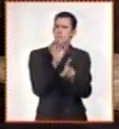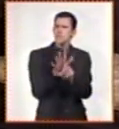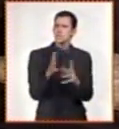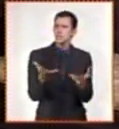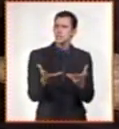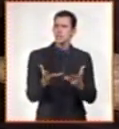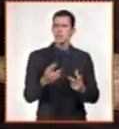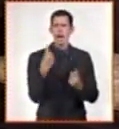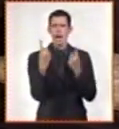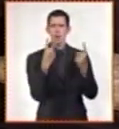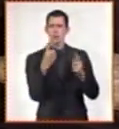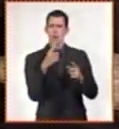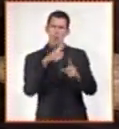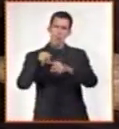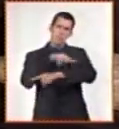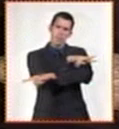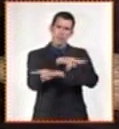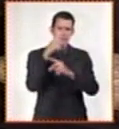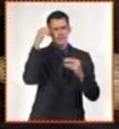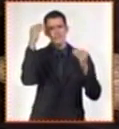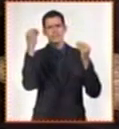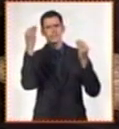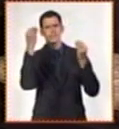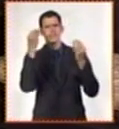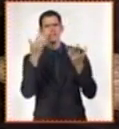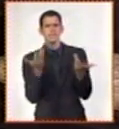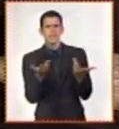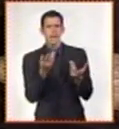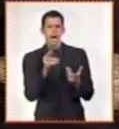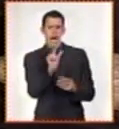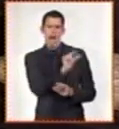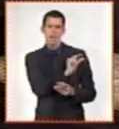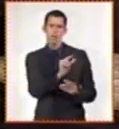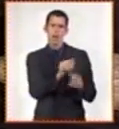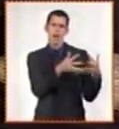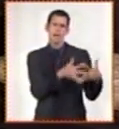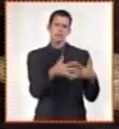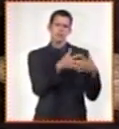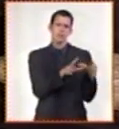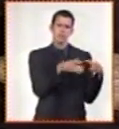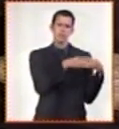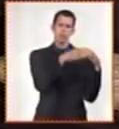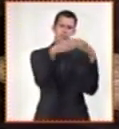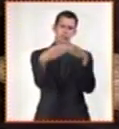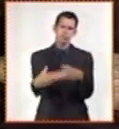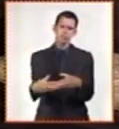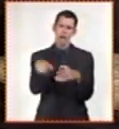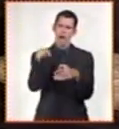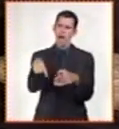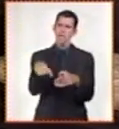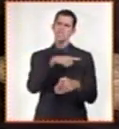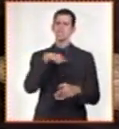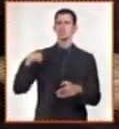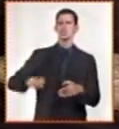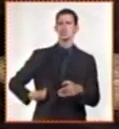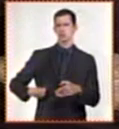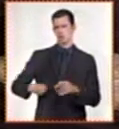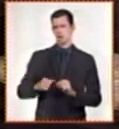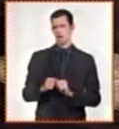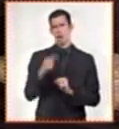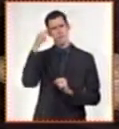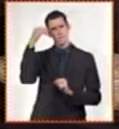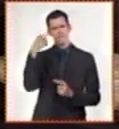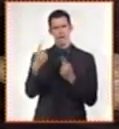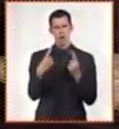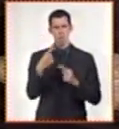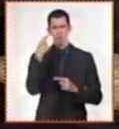varios políticos estadounidenses a Taiwán recientemente, algo que se considera como una provocación a China.